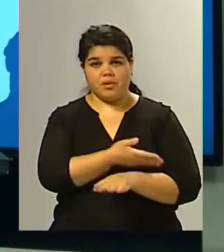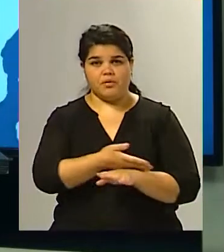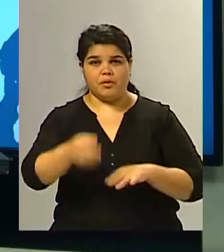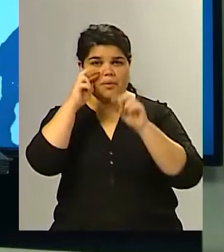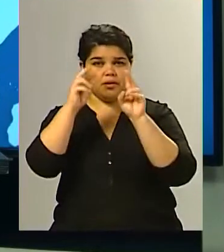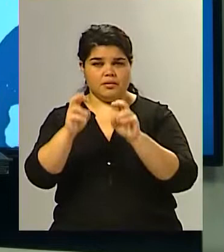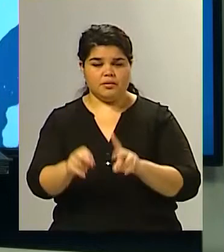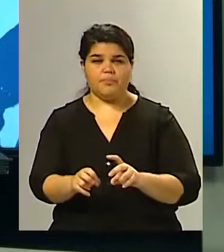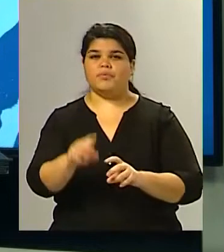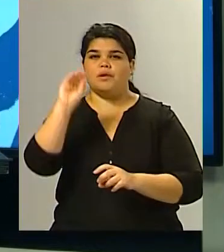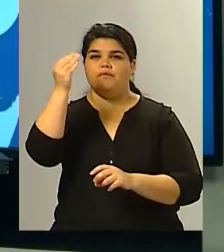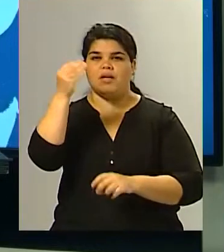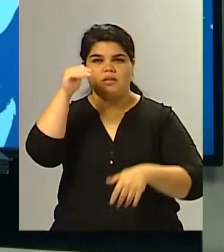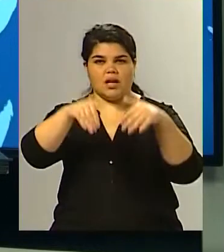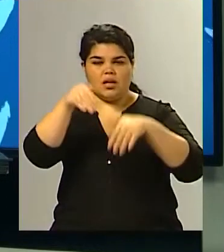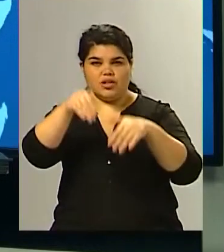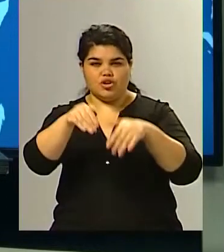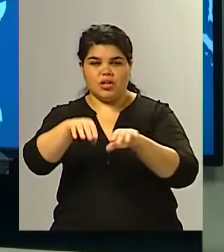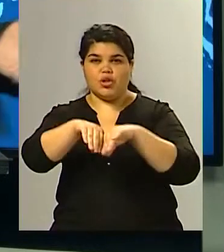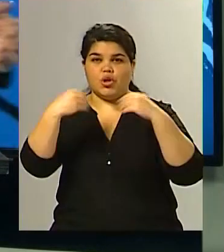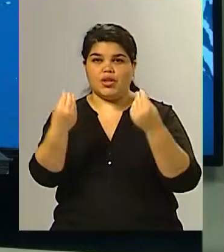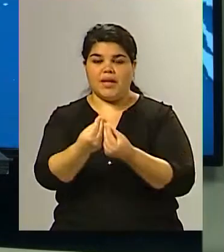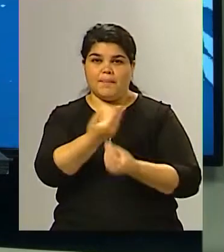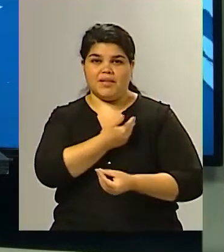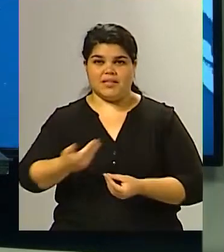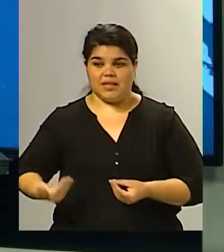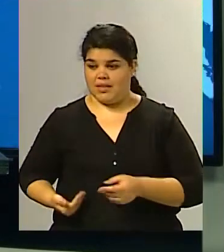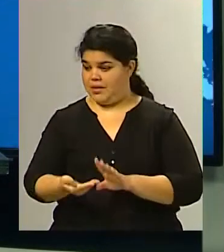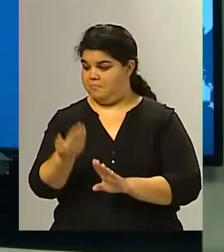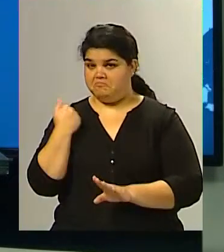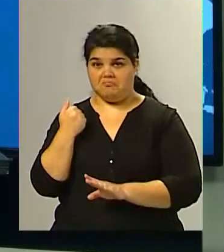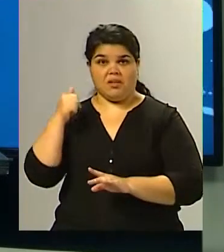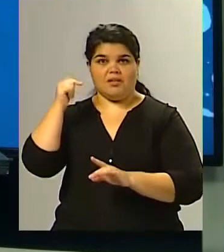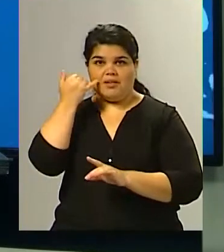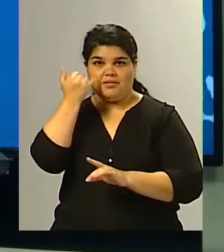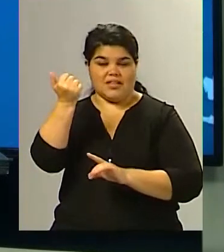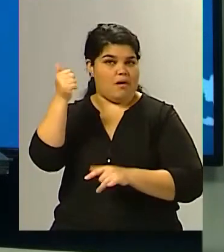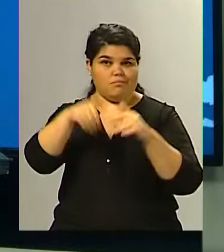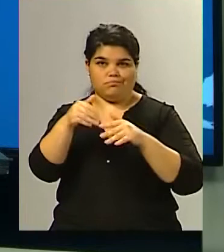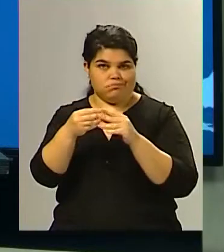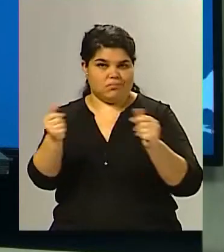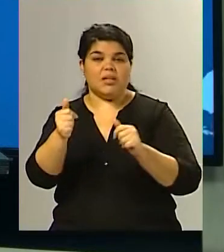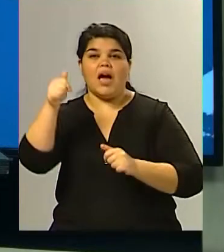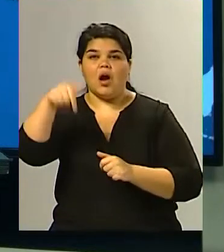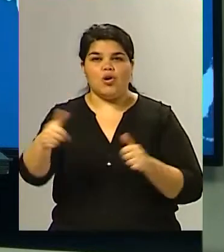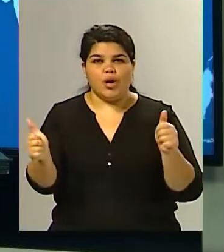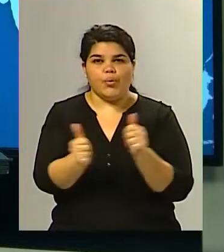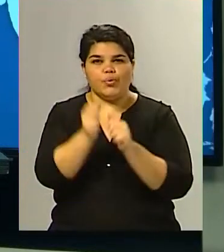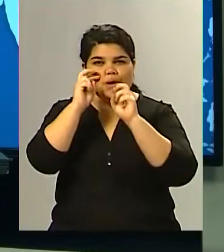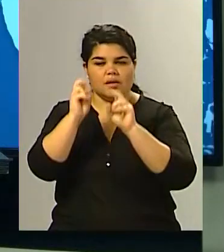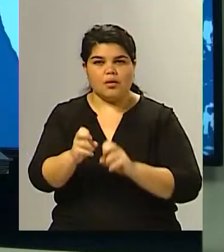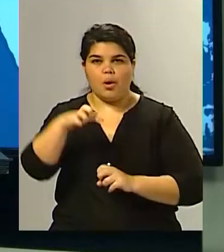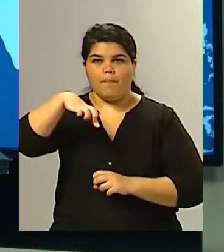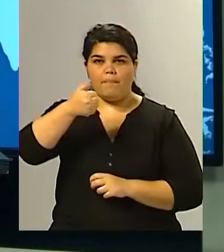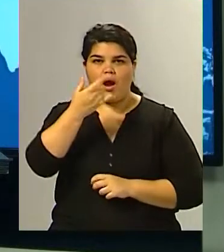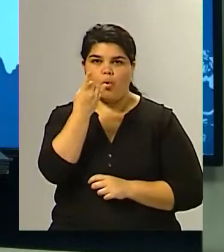Las elecciones de Brasil, el resultado de las presidenciales que se dieron este fin de semana en Brasil, y en este caso lo vamos a hacer con Paulo Abrao, que